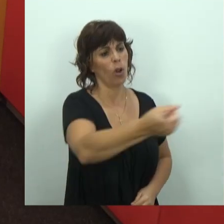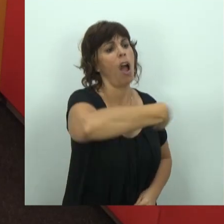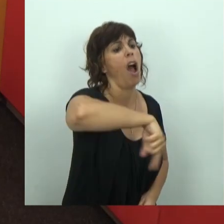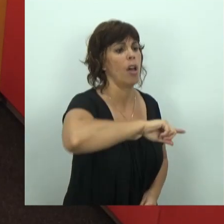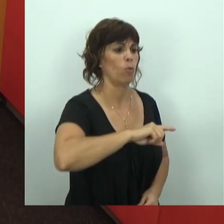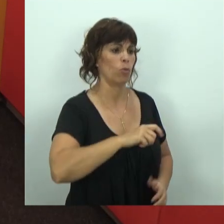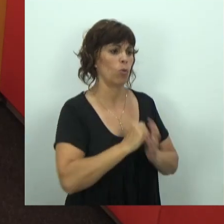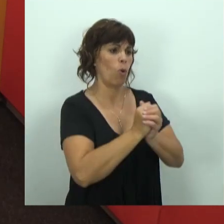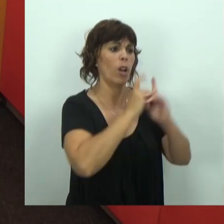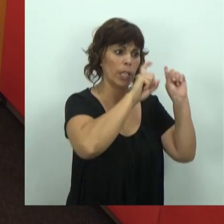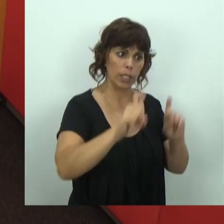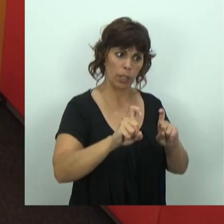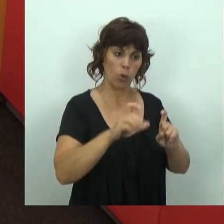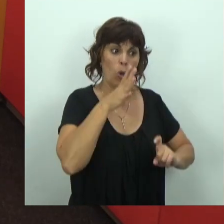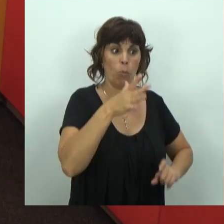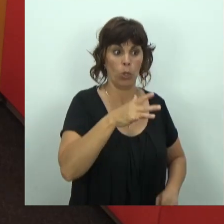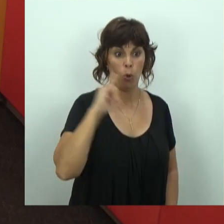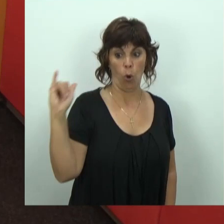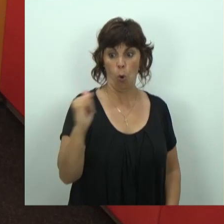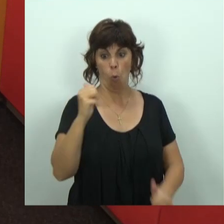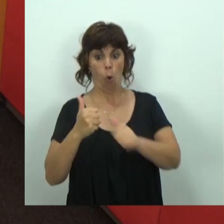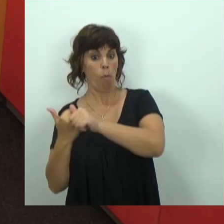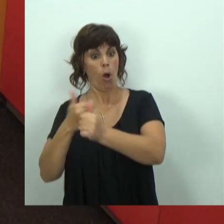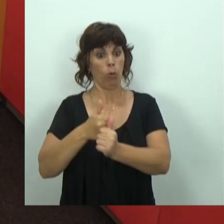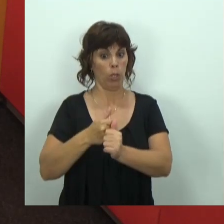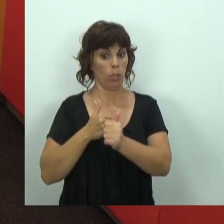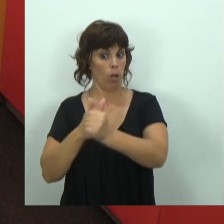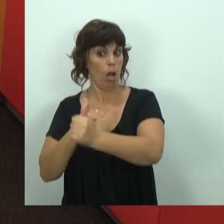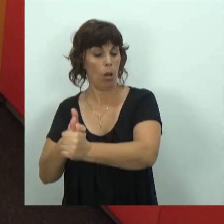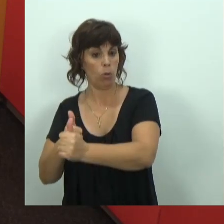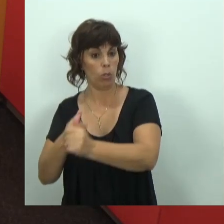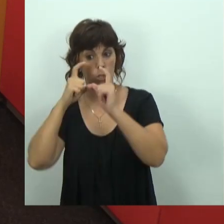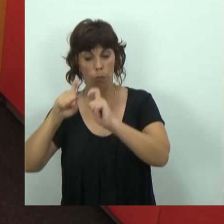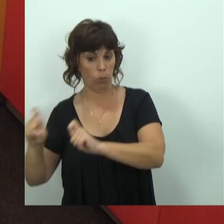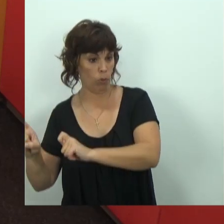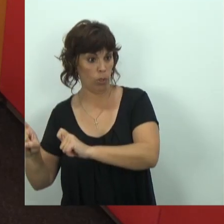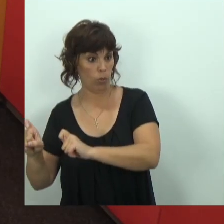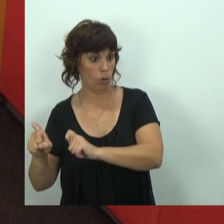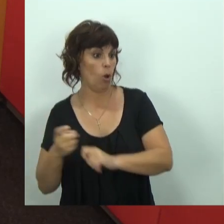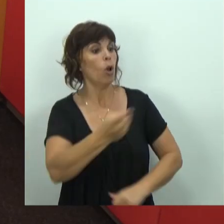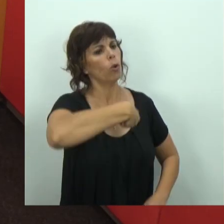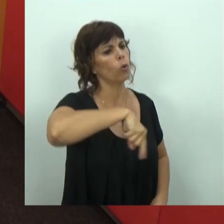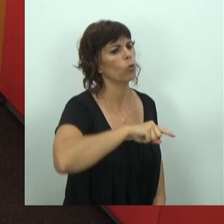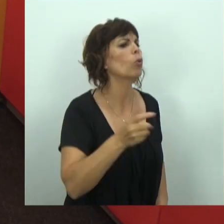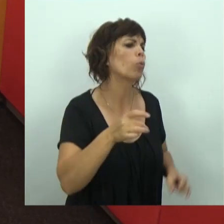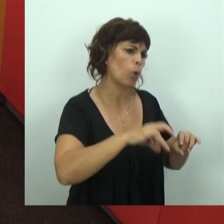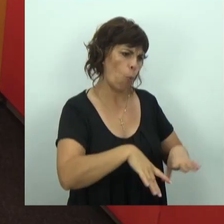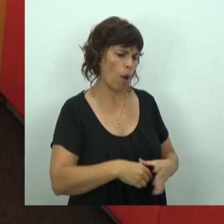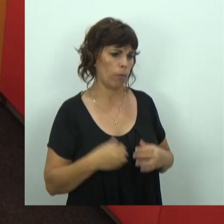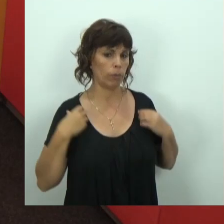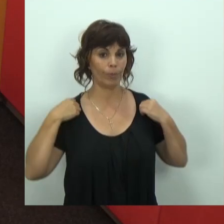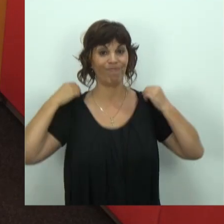discípulos. Juan nunca pudo enseñarle a sus discípulos como lo